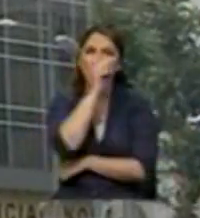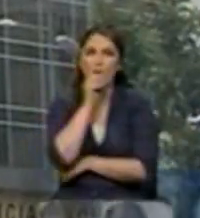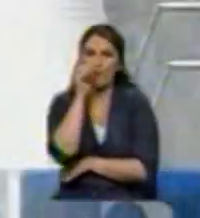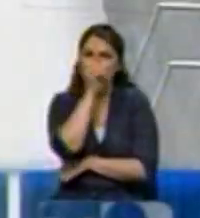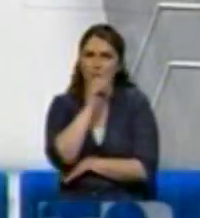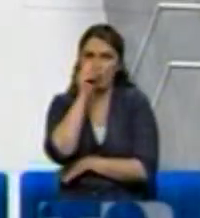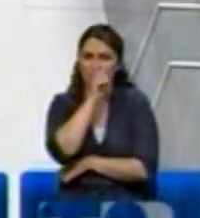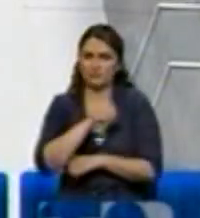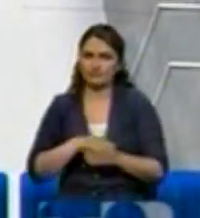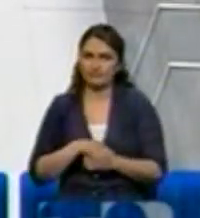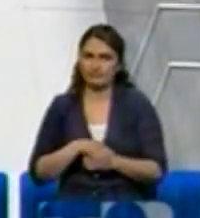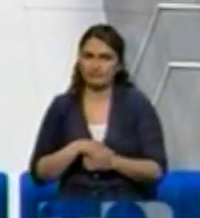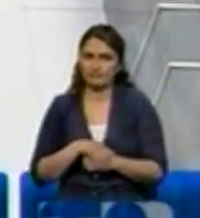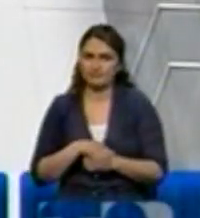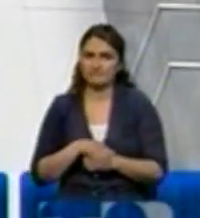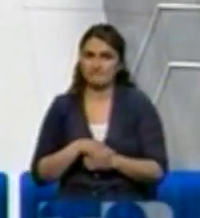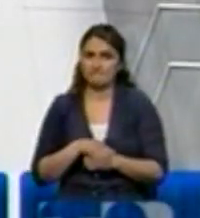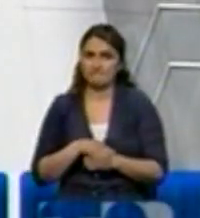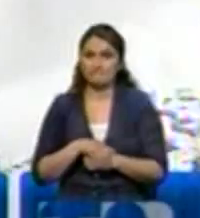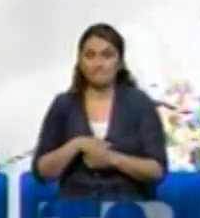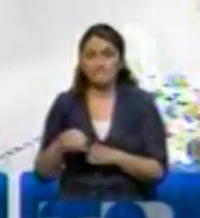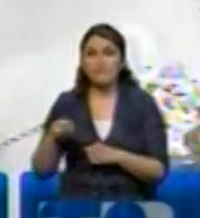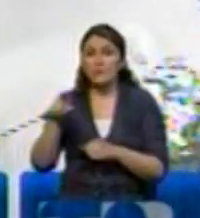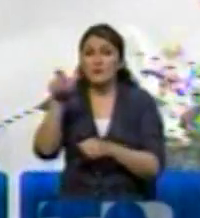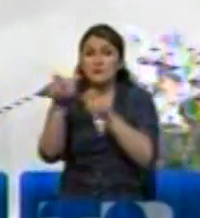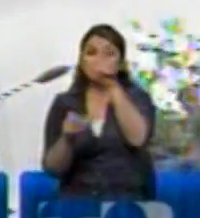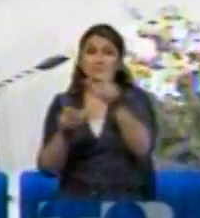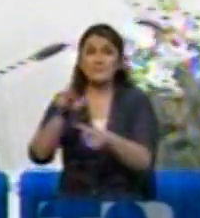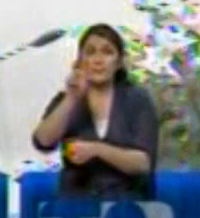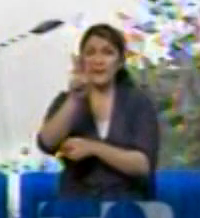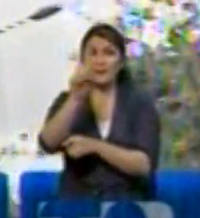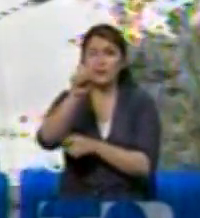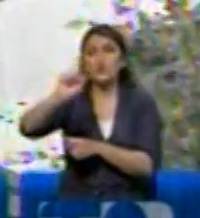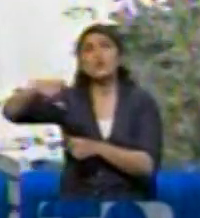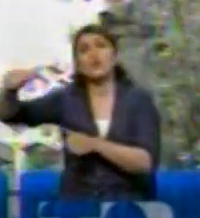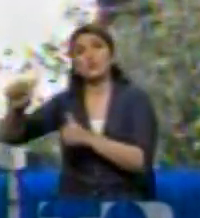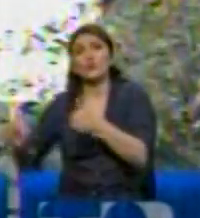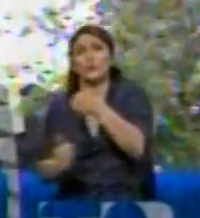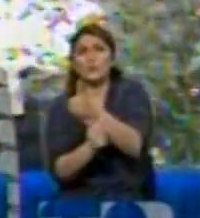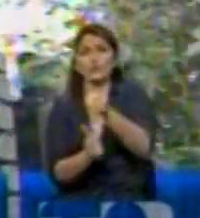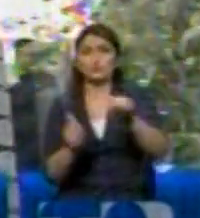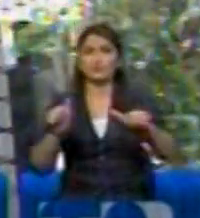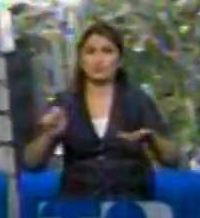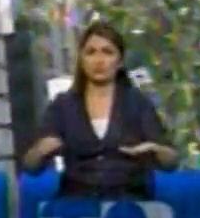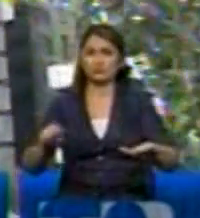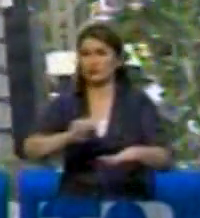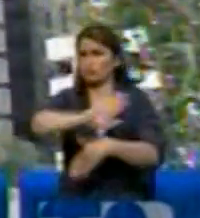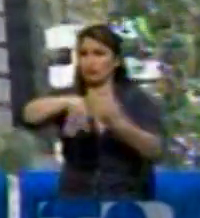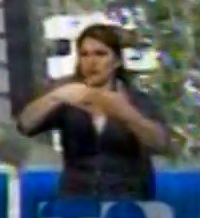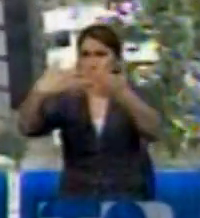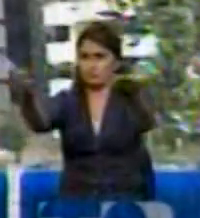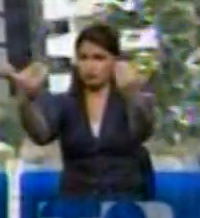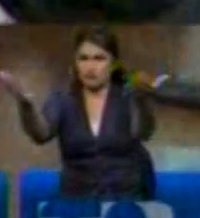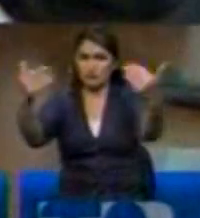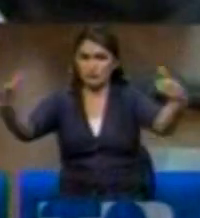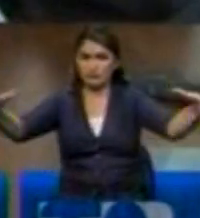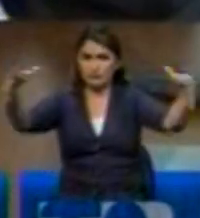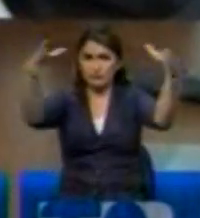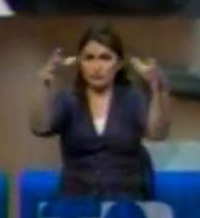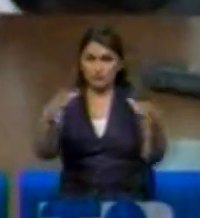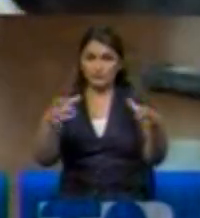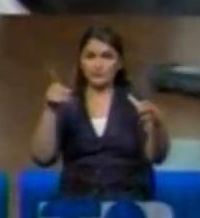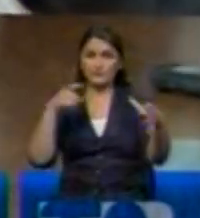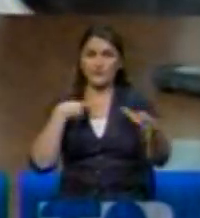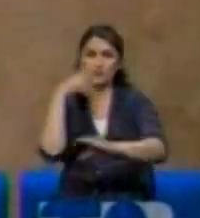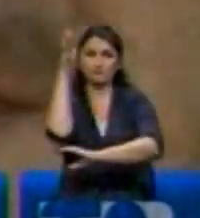los jueces y conjueces de la Corte Nacional de Justicia deberán concurrir para rendir sus exámenes orales como parte del proceso de evaluación. Según el